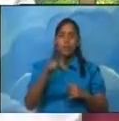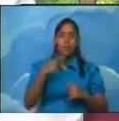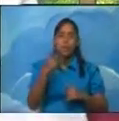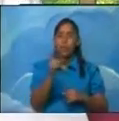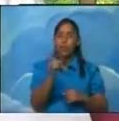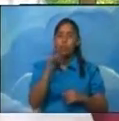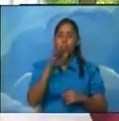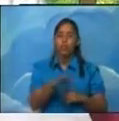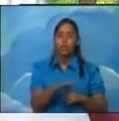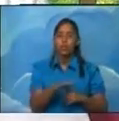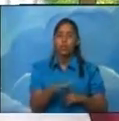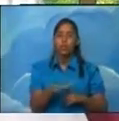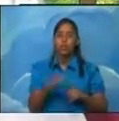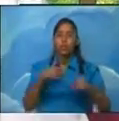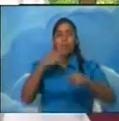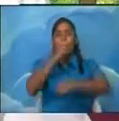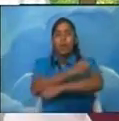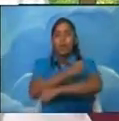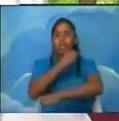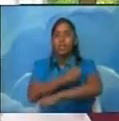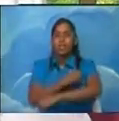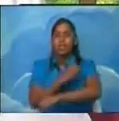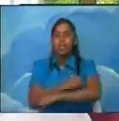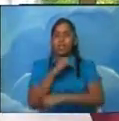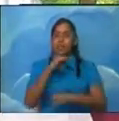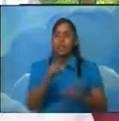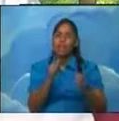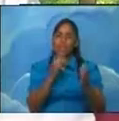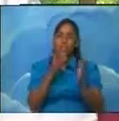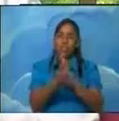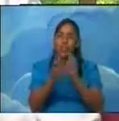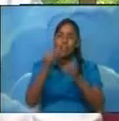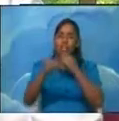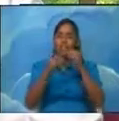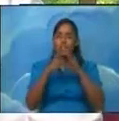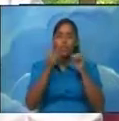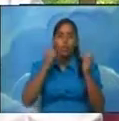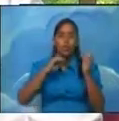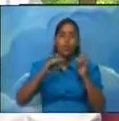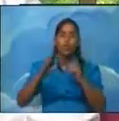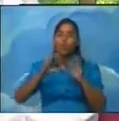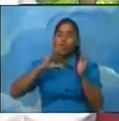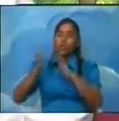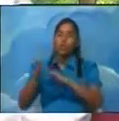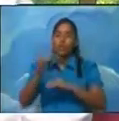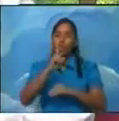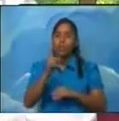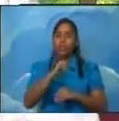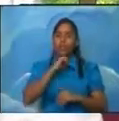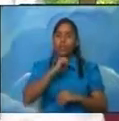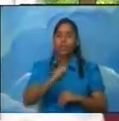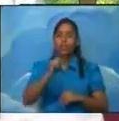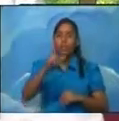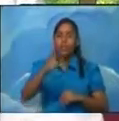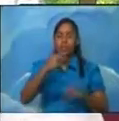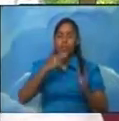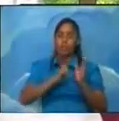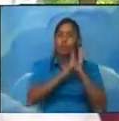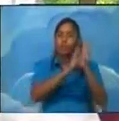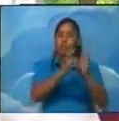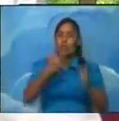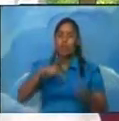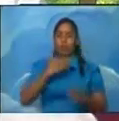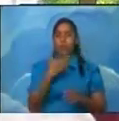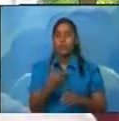no estoy. Mire, la obediencia es hacer todo lo contrario a lo que nuestra voluntad nos pide. Qué